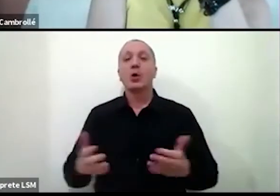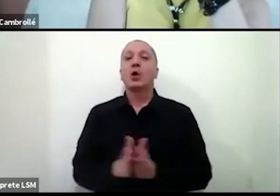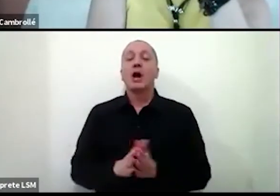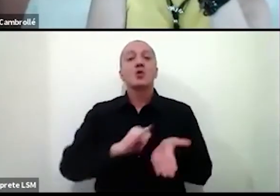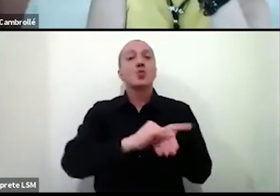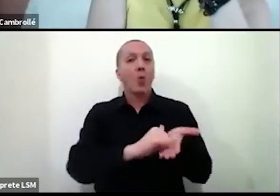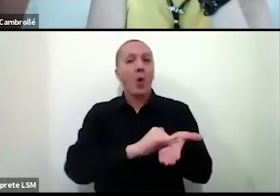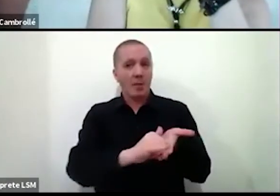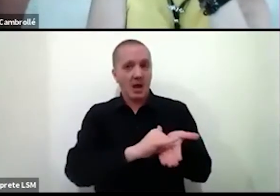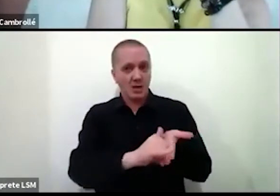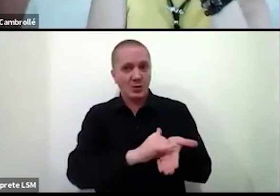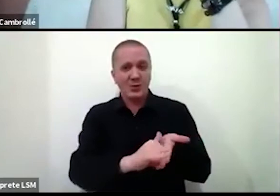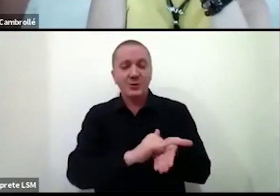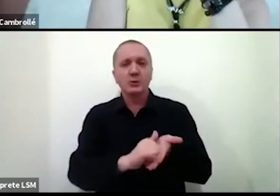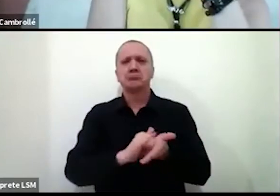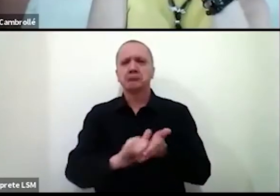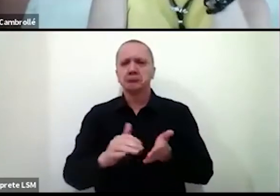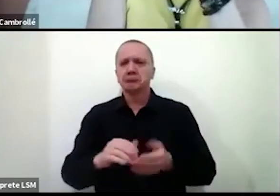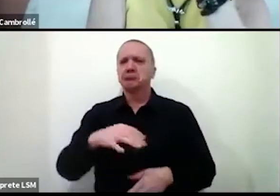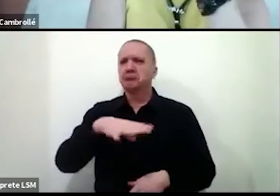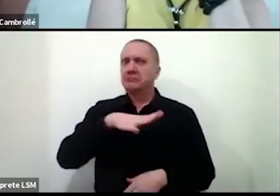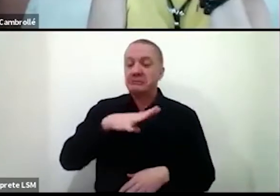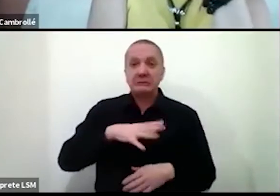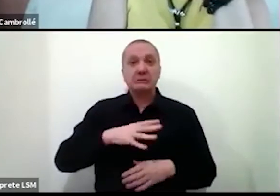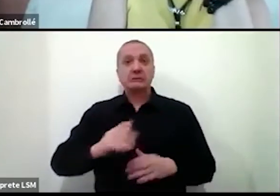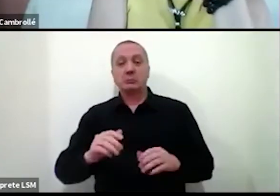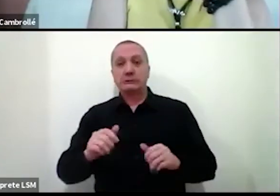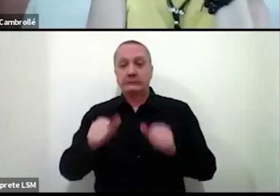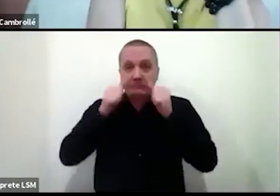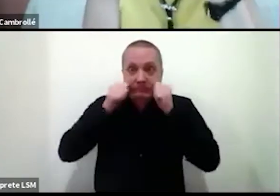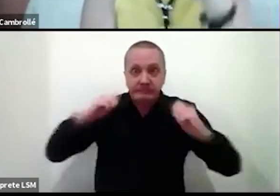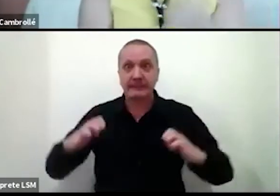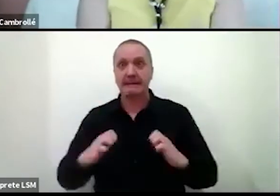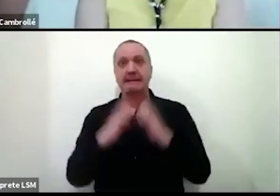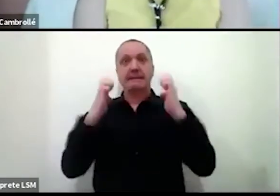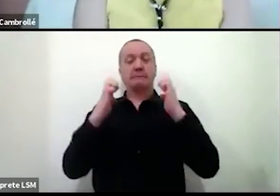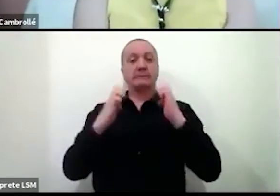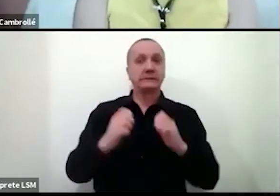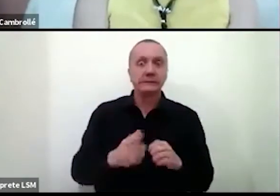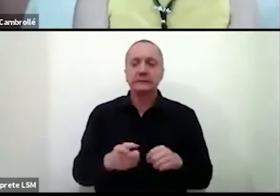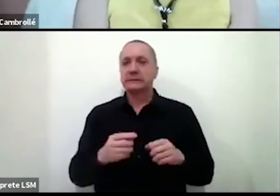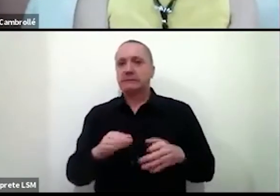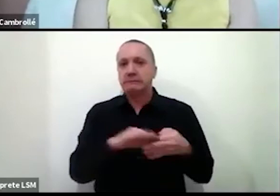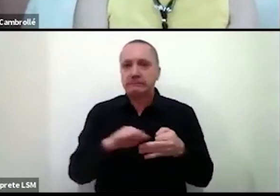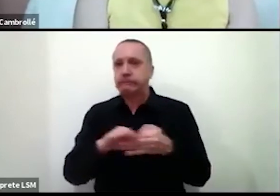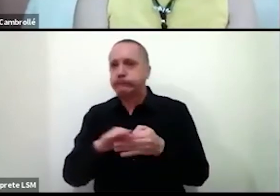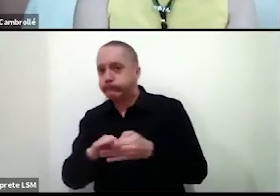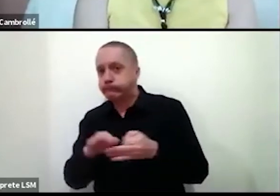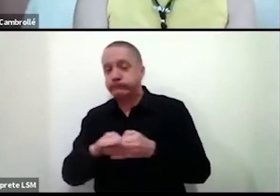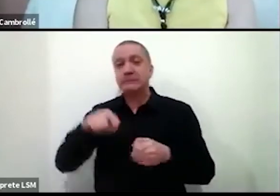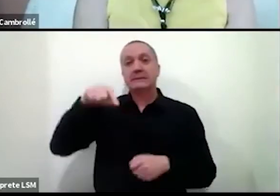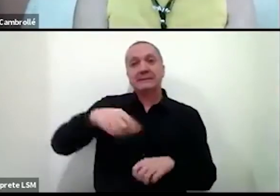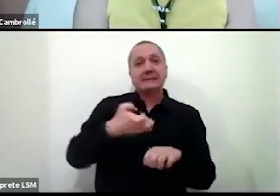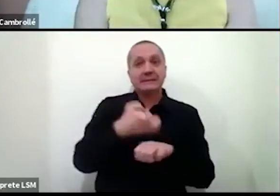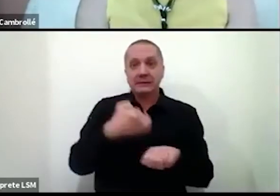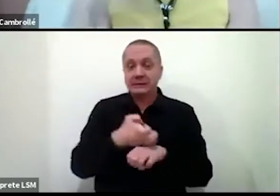York se mantuvo en un estado de alerta constante y fue uno de los estados que se convirtió en el epicentro